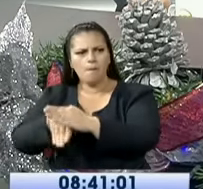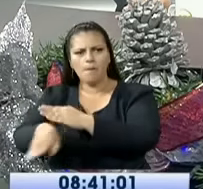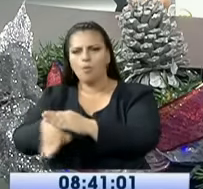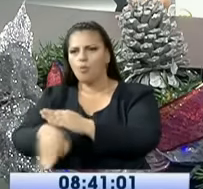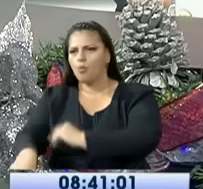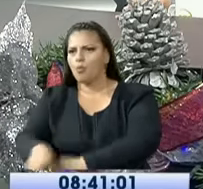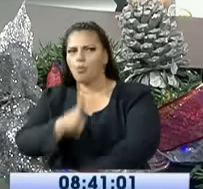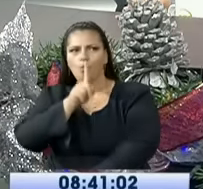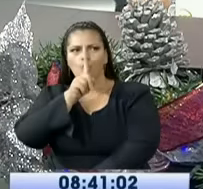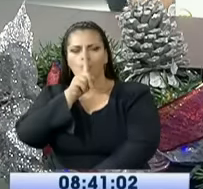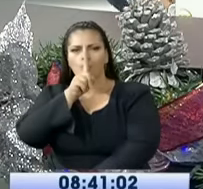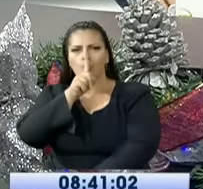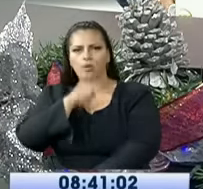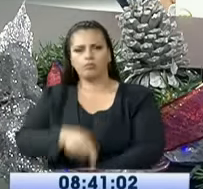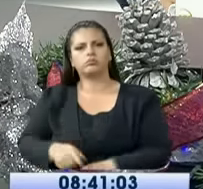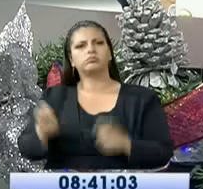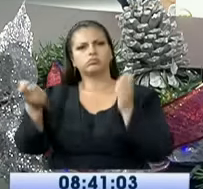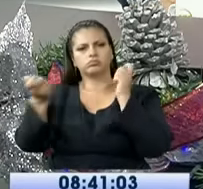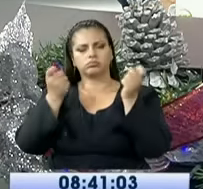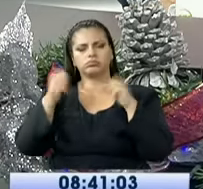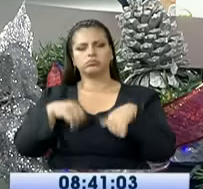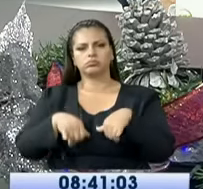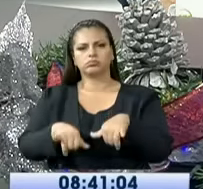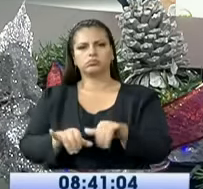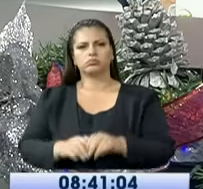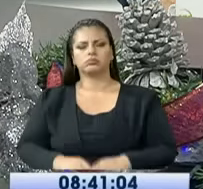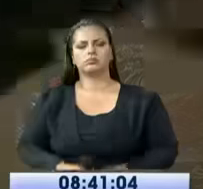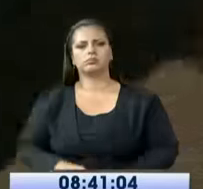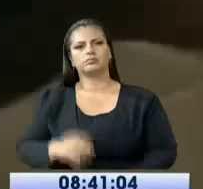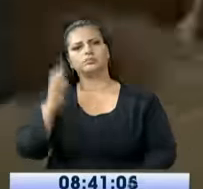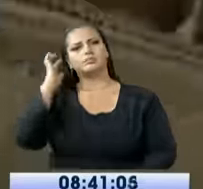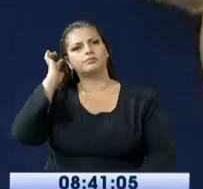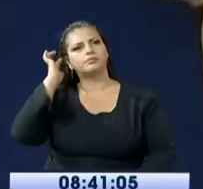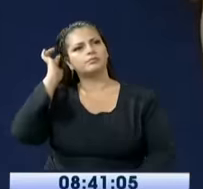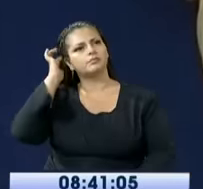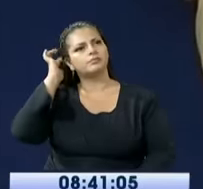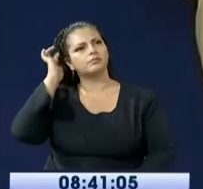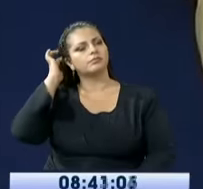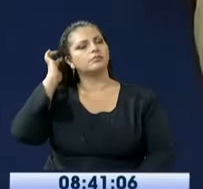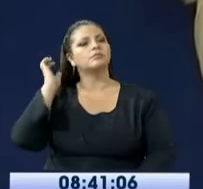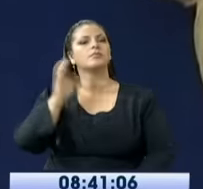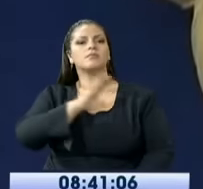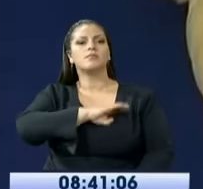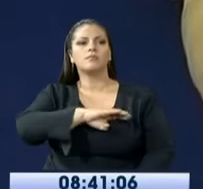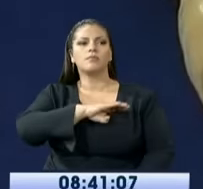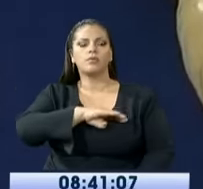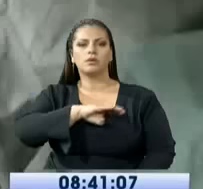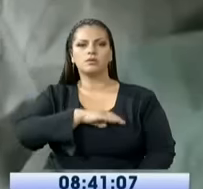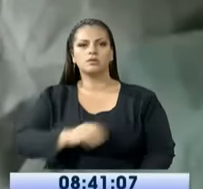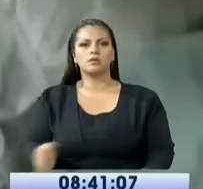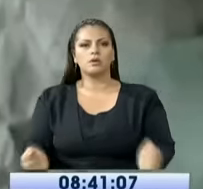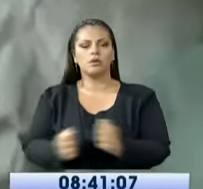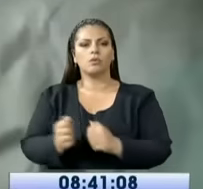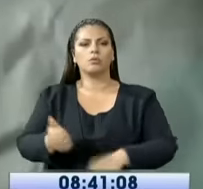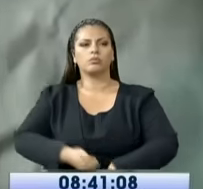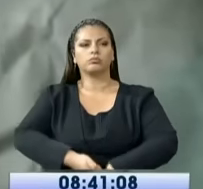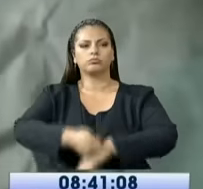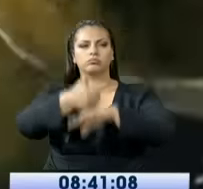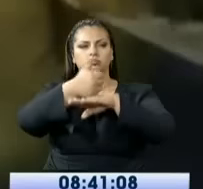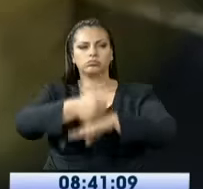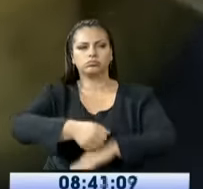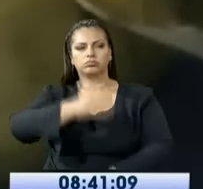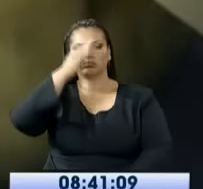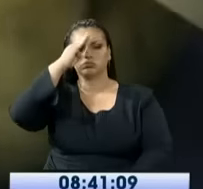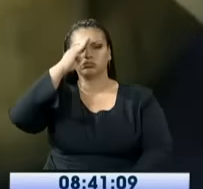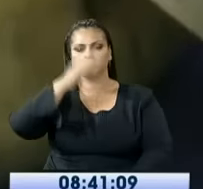más tragedias. Veamos. La Policía Nacional, conjuntamente con la Intendencia, realizaron varios operativos